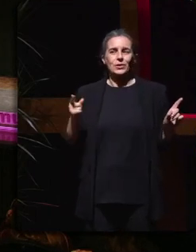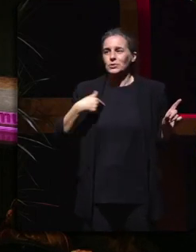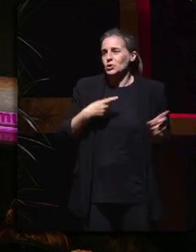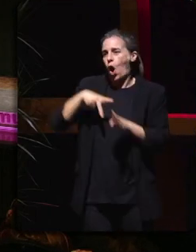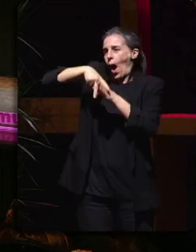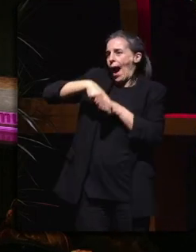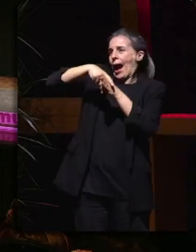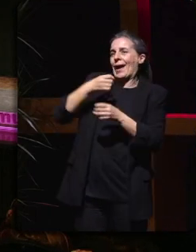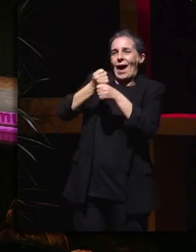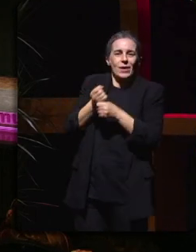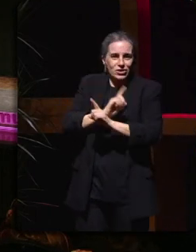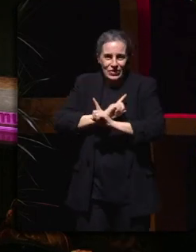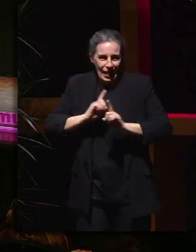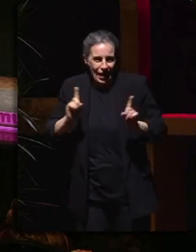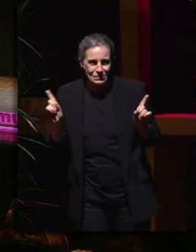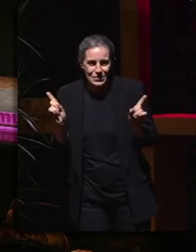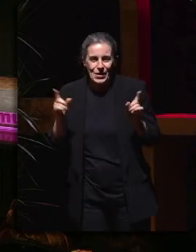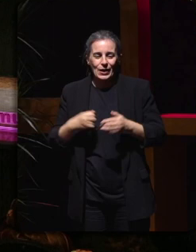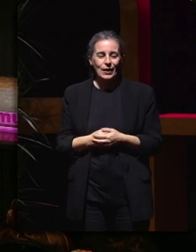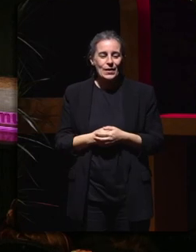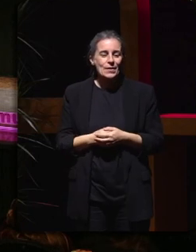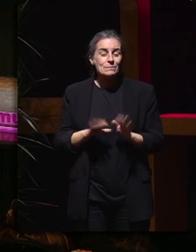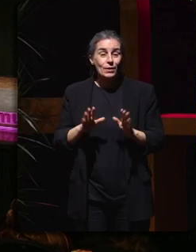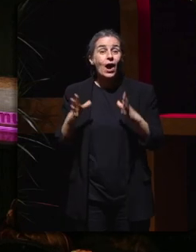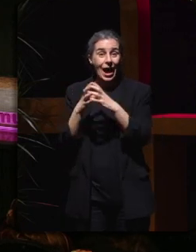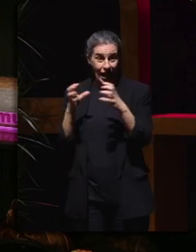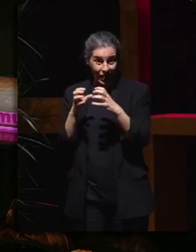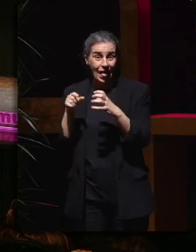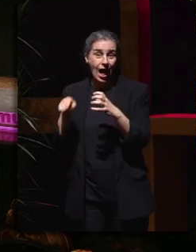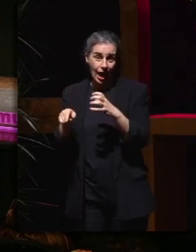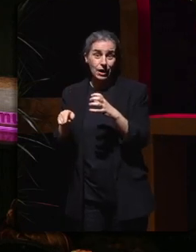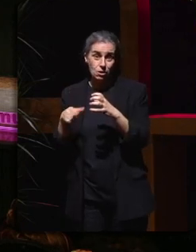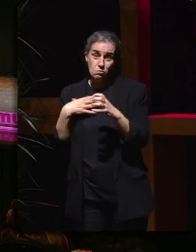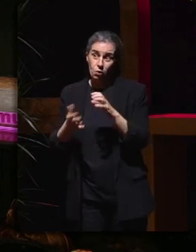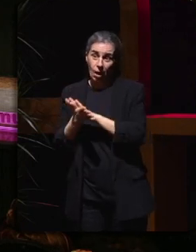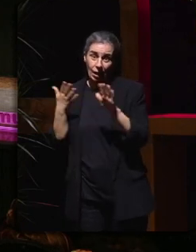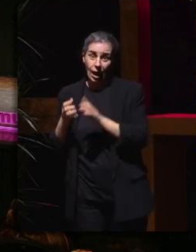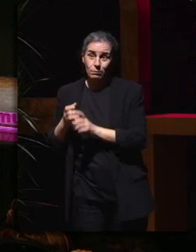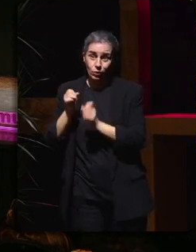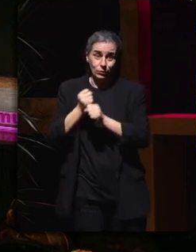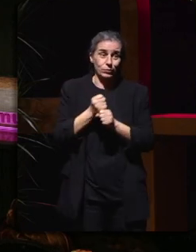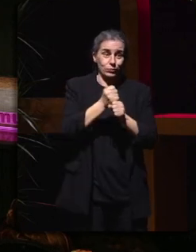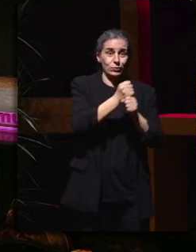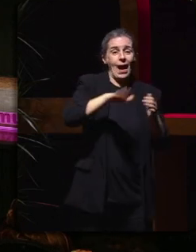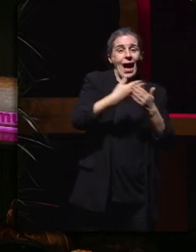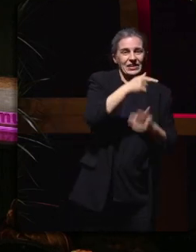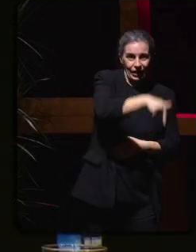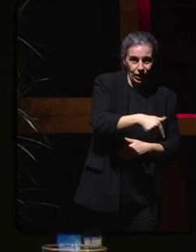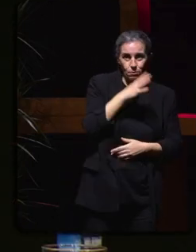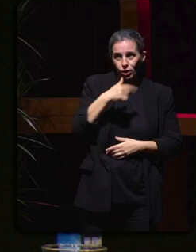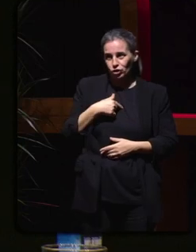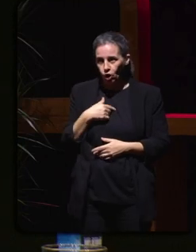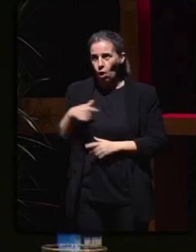pues no pues Aunque desde Granada quizás Sería más rápido que hacer 18 transbordos Pero bueno